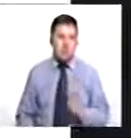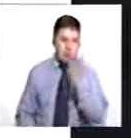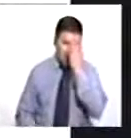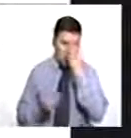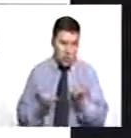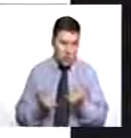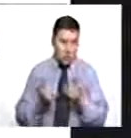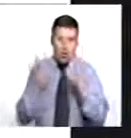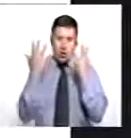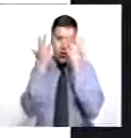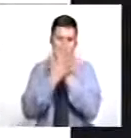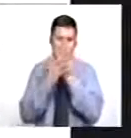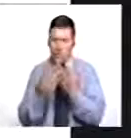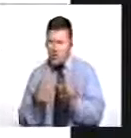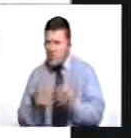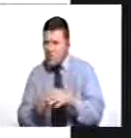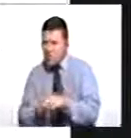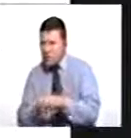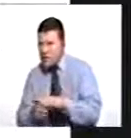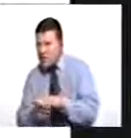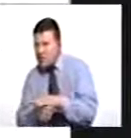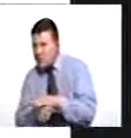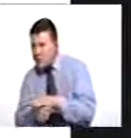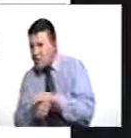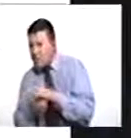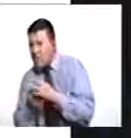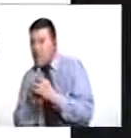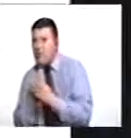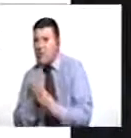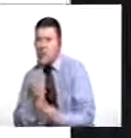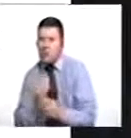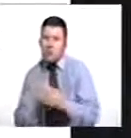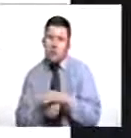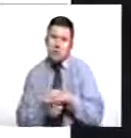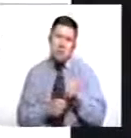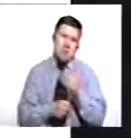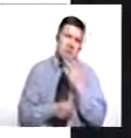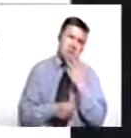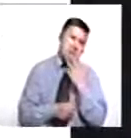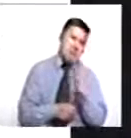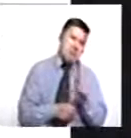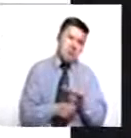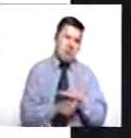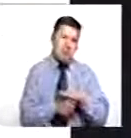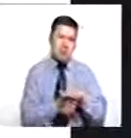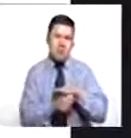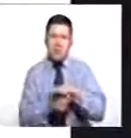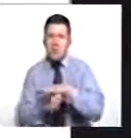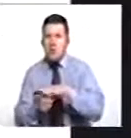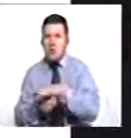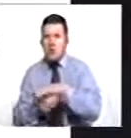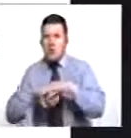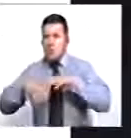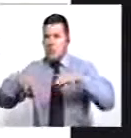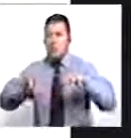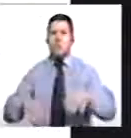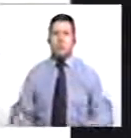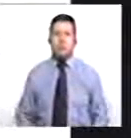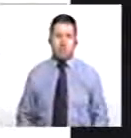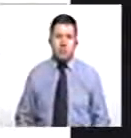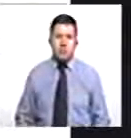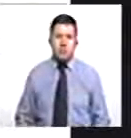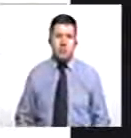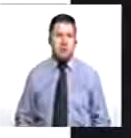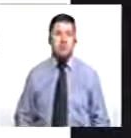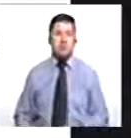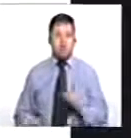se confunden cuáles son los de los subnormales y cuáles son los que tienen en el resto de la distribución. El